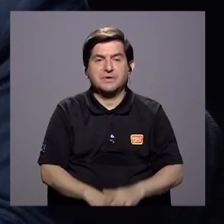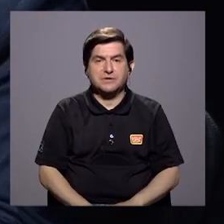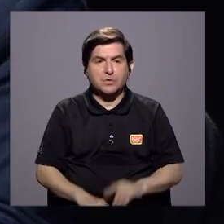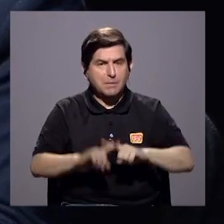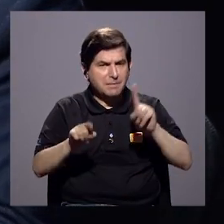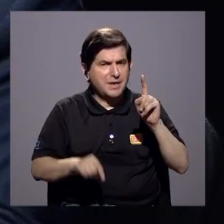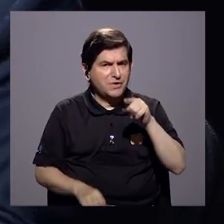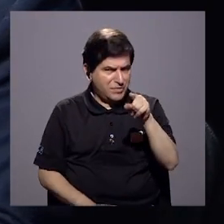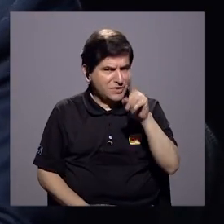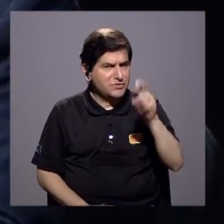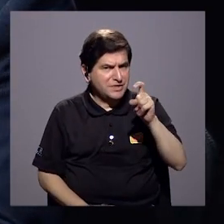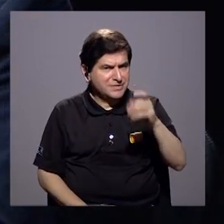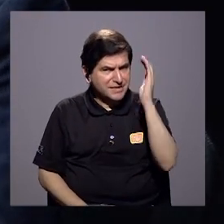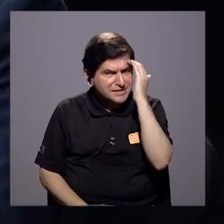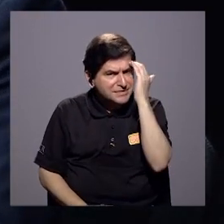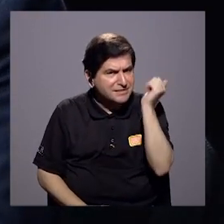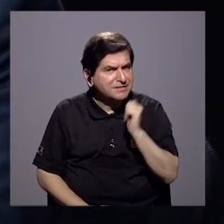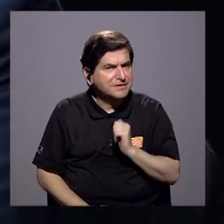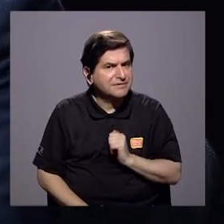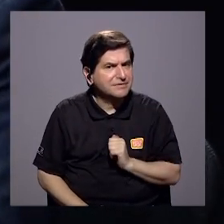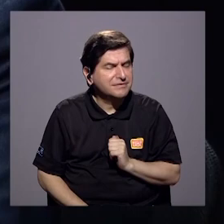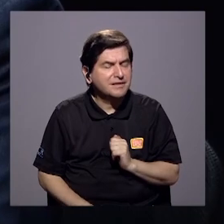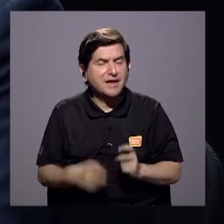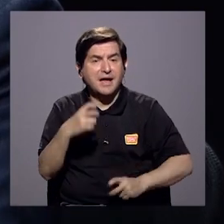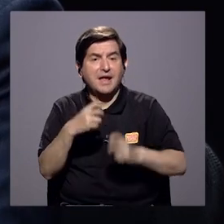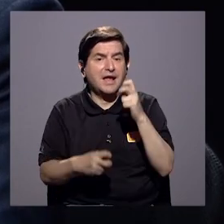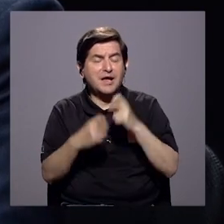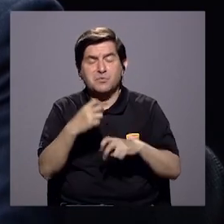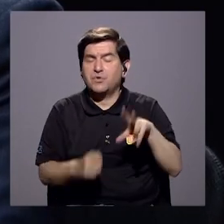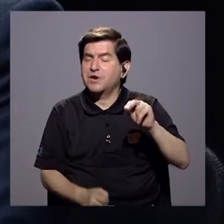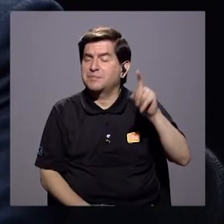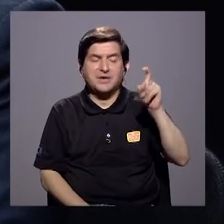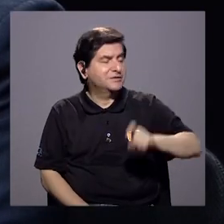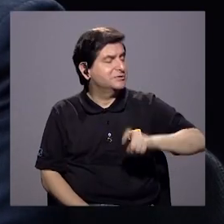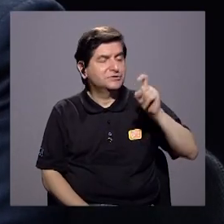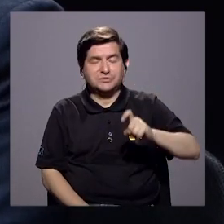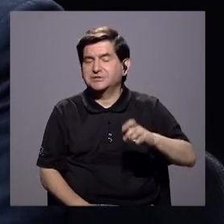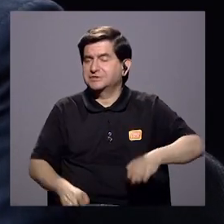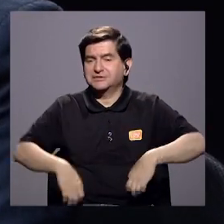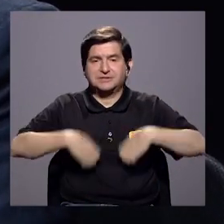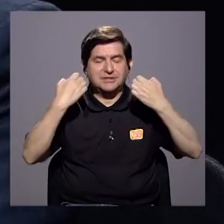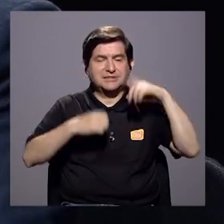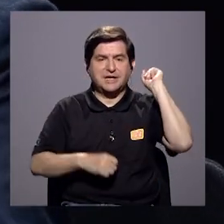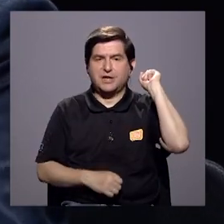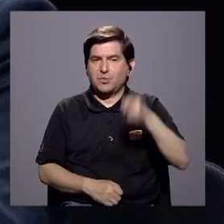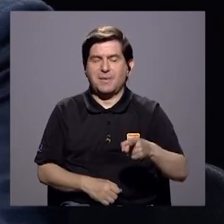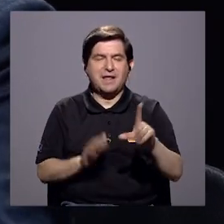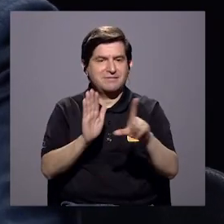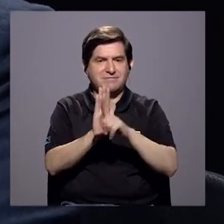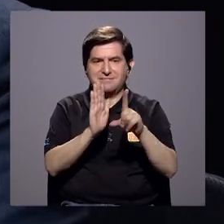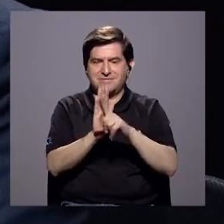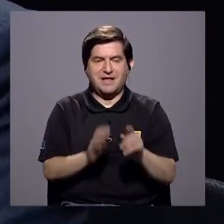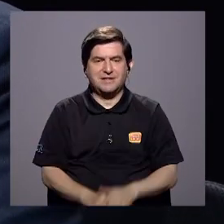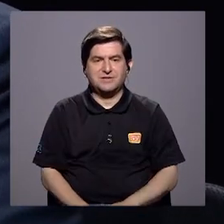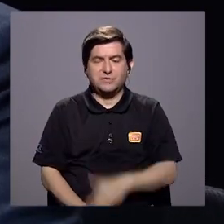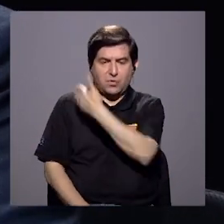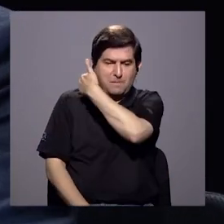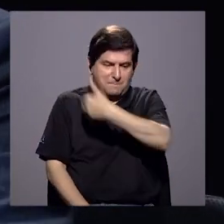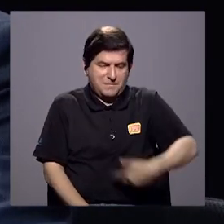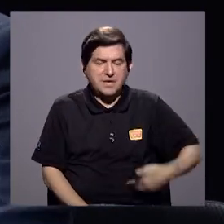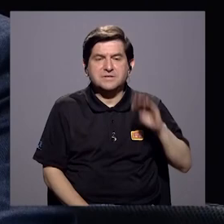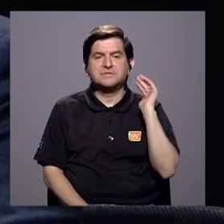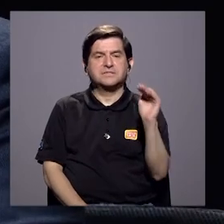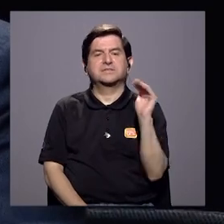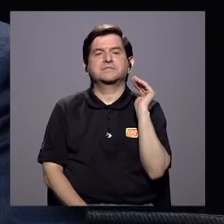cuenta el el problema es que no necesariamente existe un mandato de ley para que presidencia le